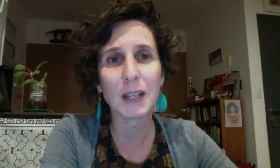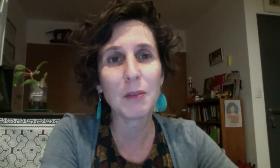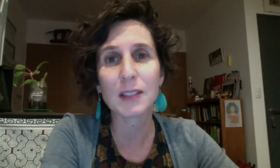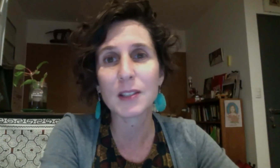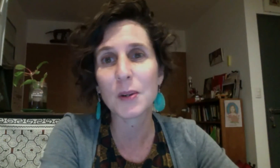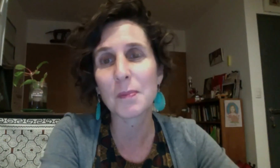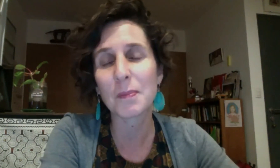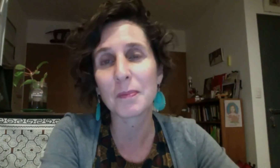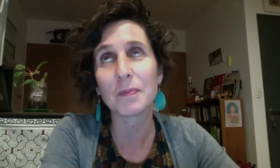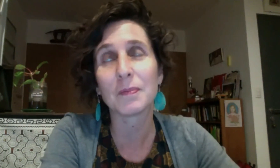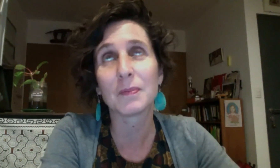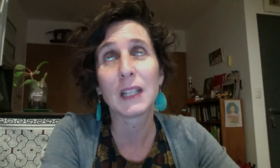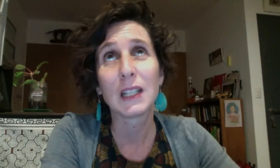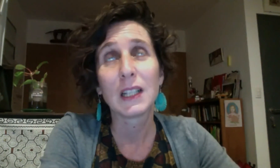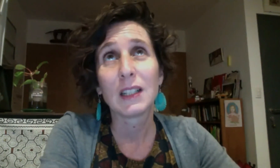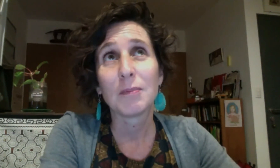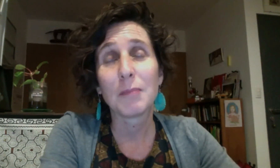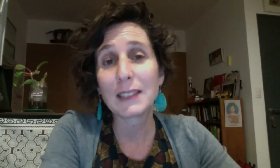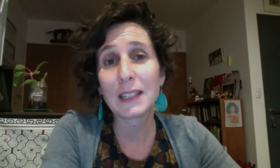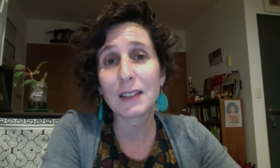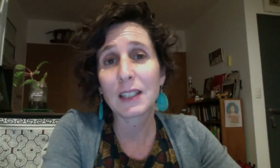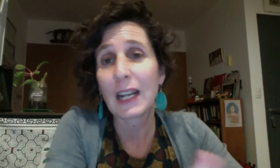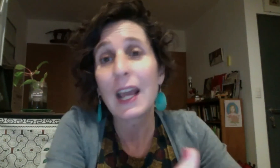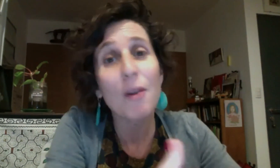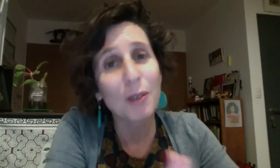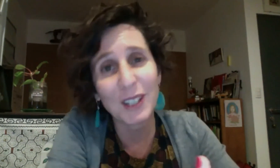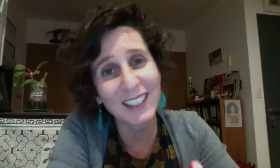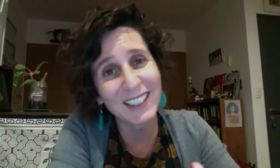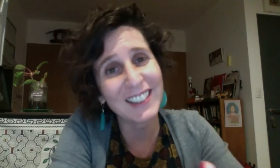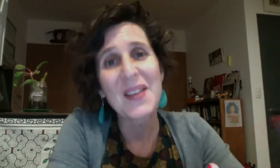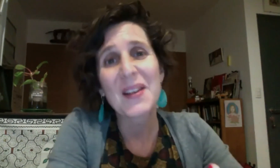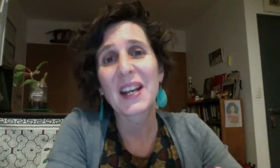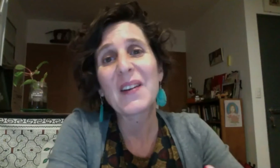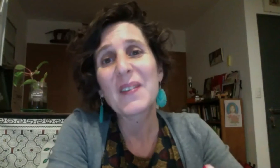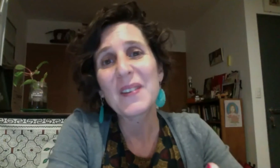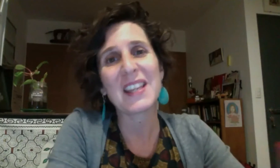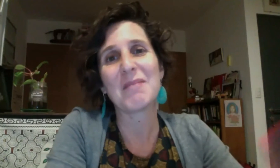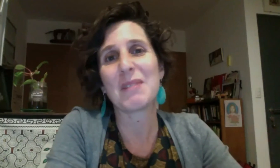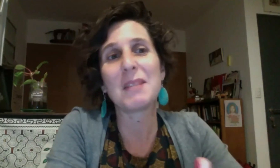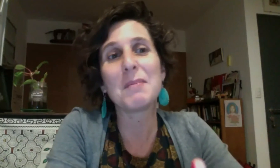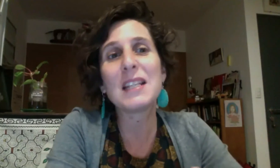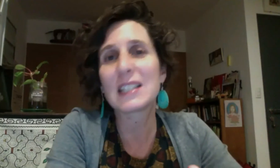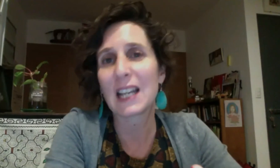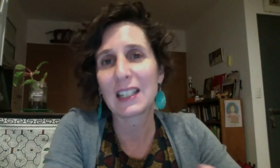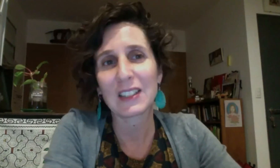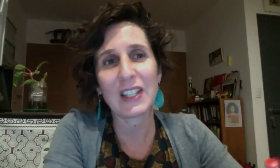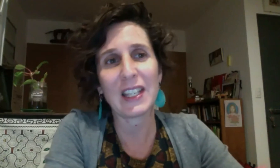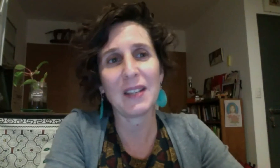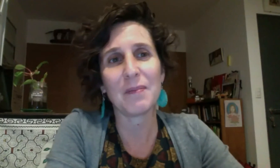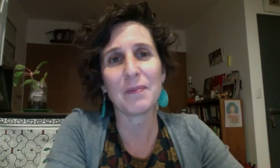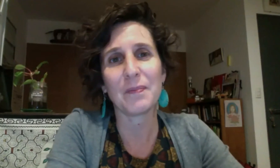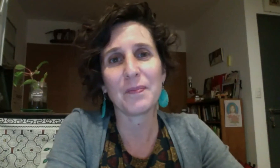la educación va a ser, creo, va a ser mixta.